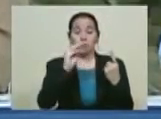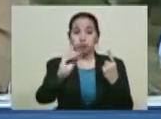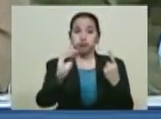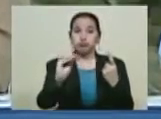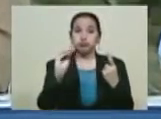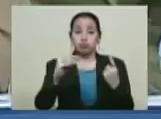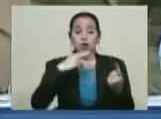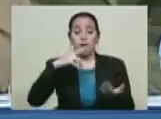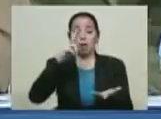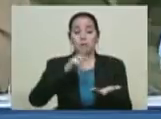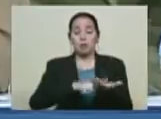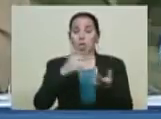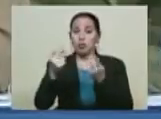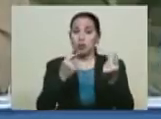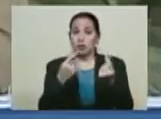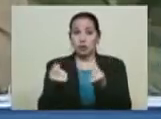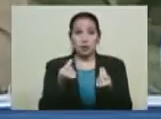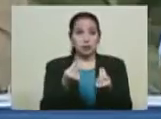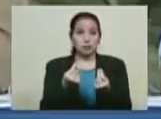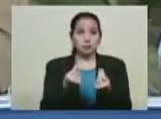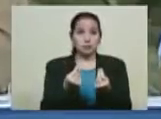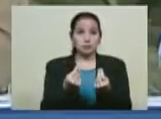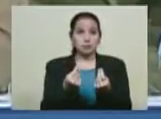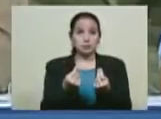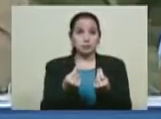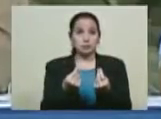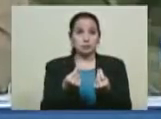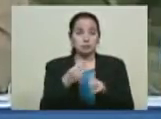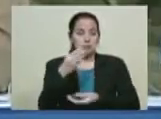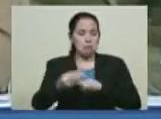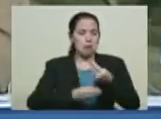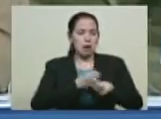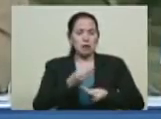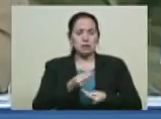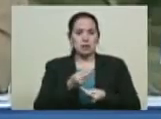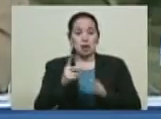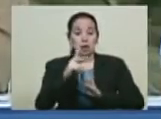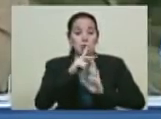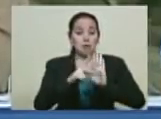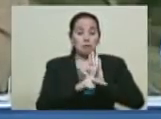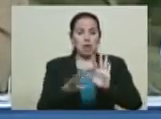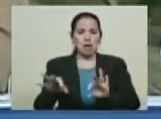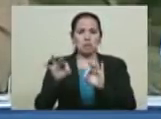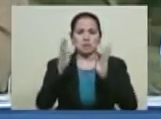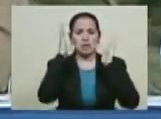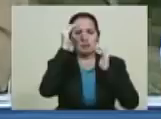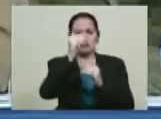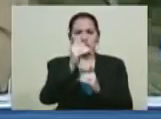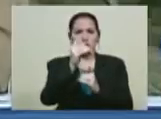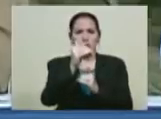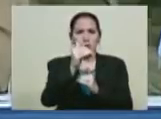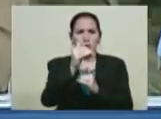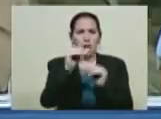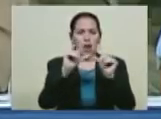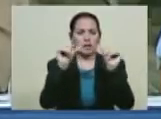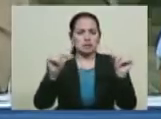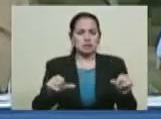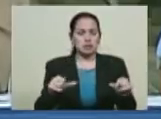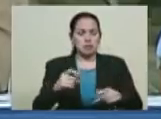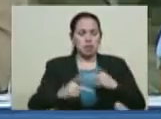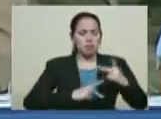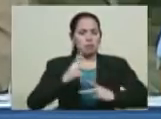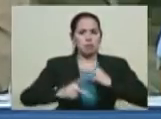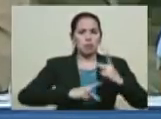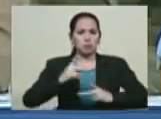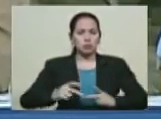la aprobación de recursos para la implementación del Plan Especial de Atención al Sistema de Producción